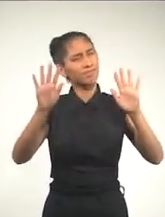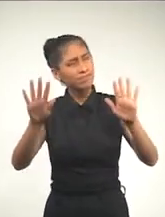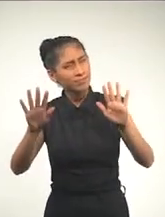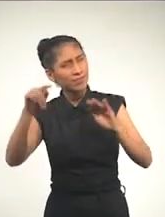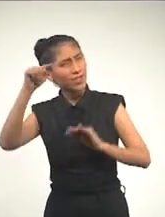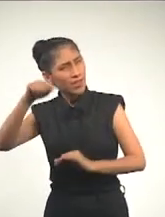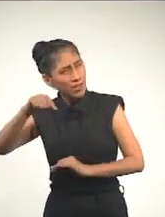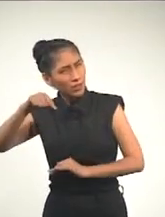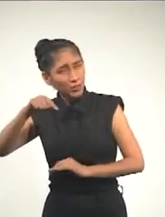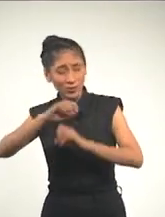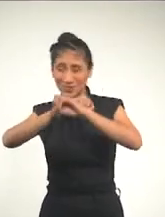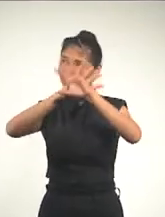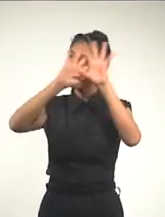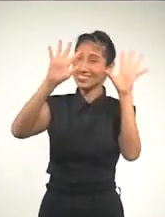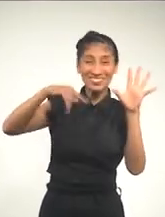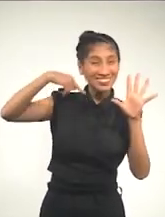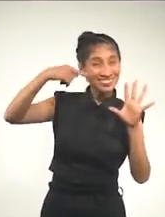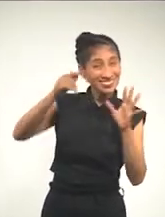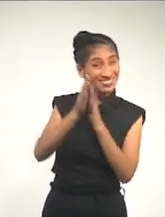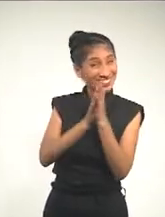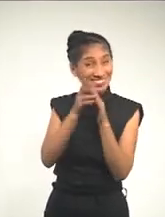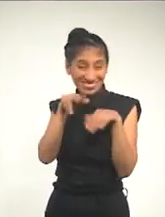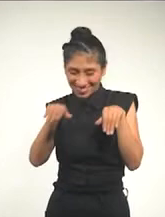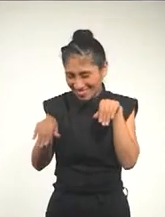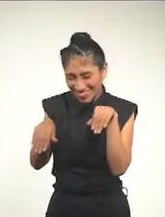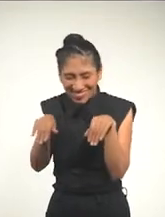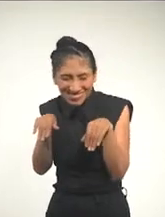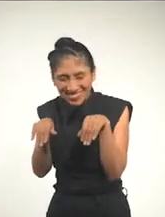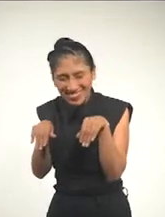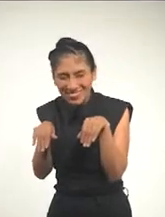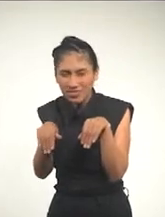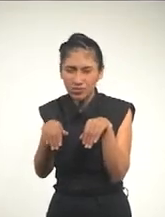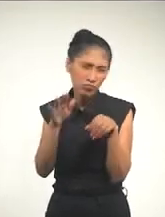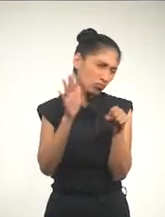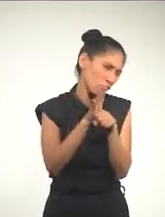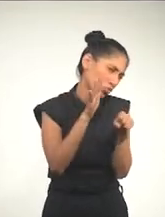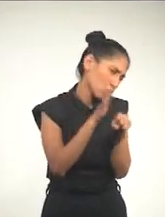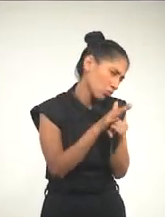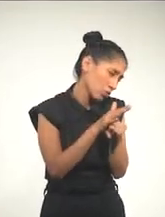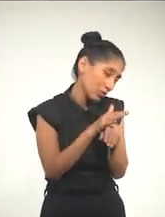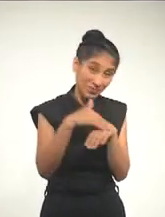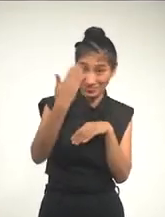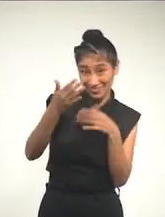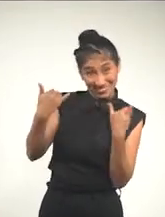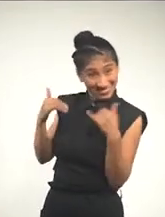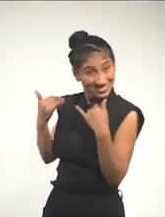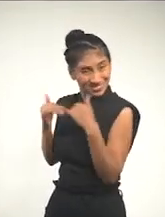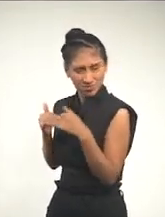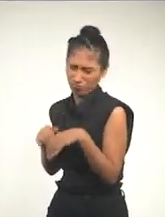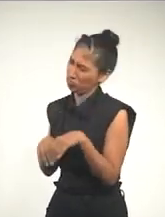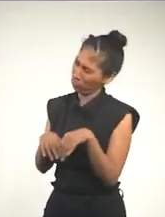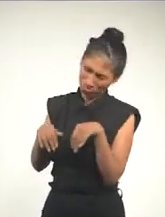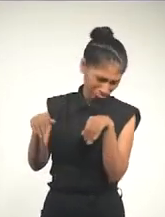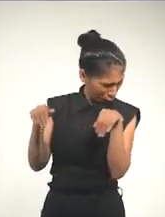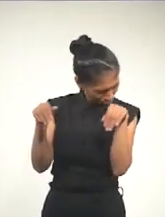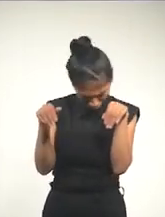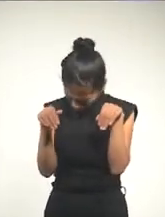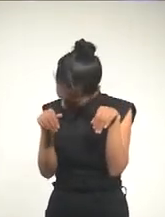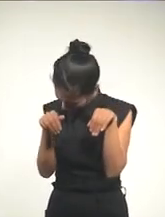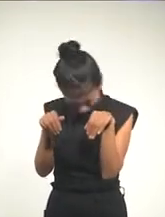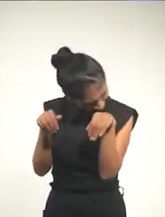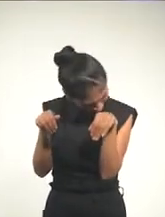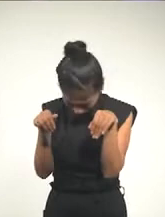¡Hagamos que estos días sean los mejores para el pichoncito! Estoy ocupada, Chancaycito. Luego jugamos, ¿sí?